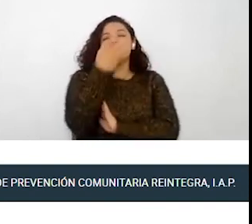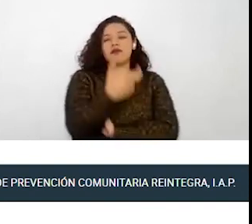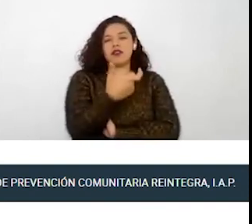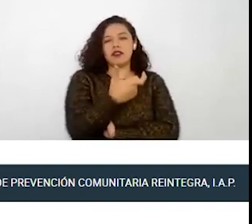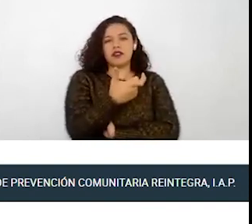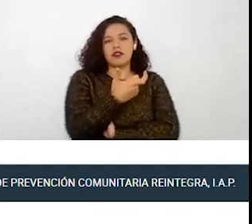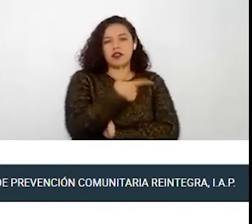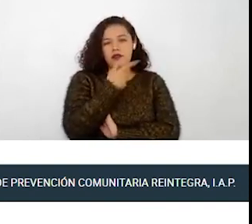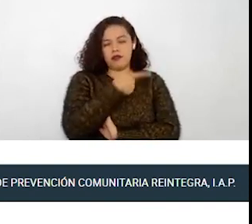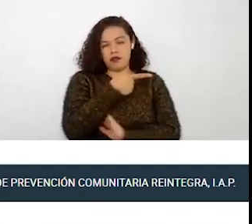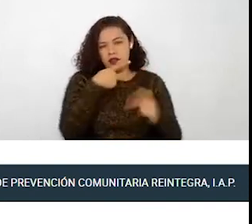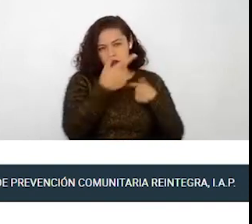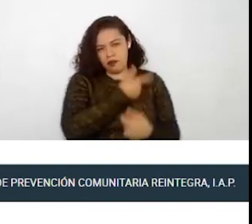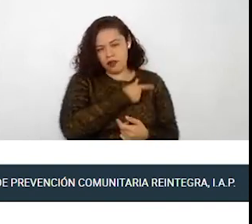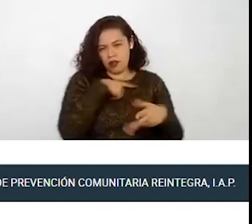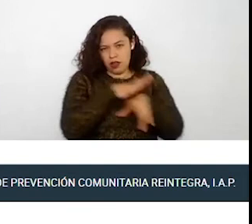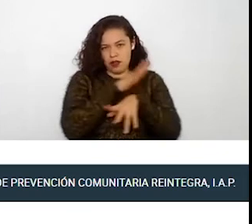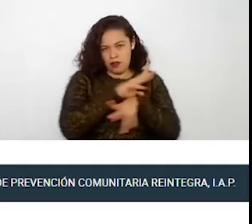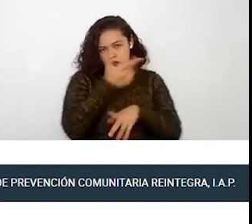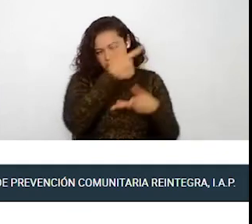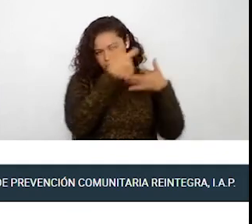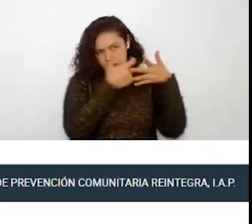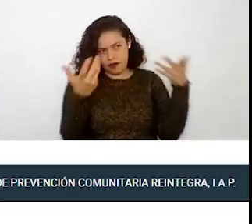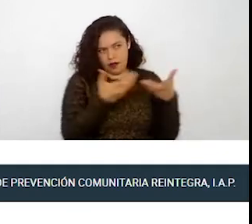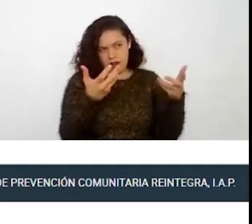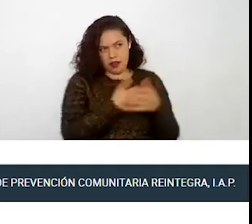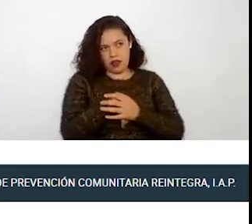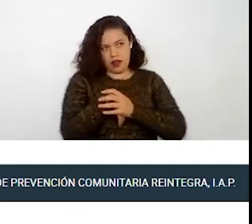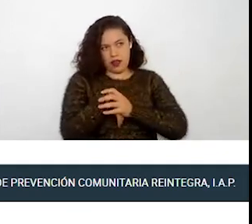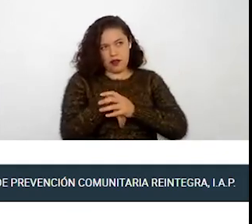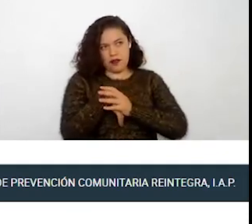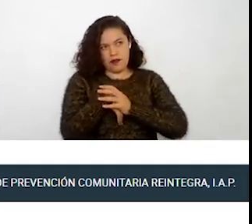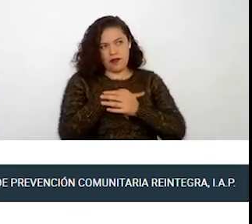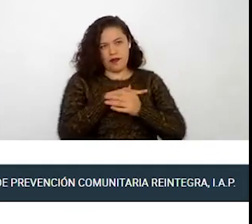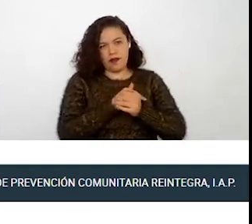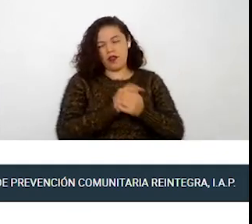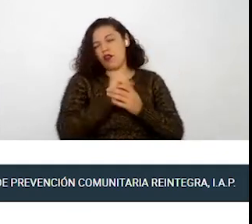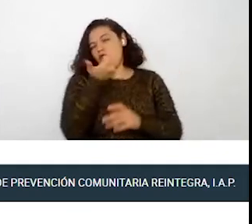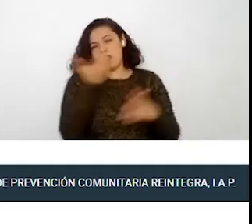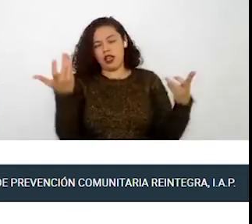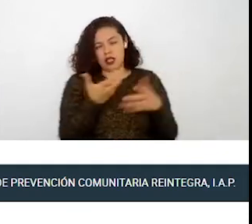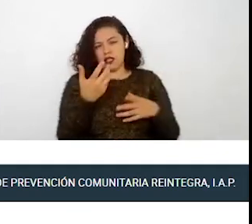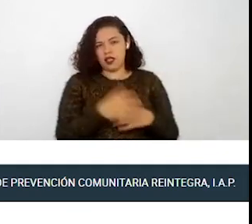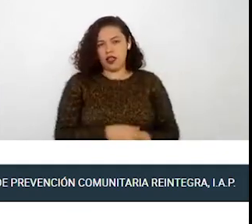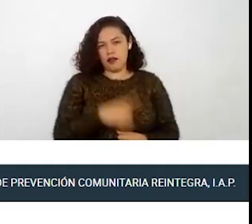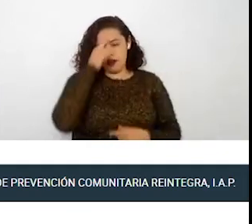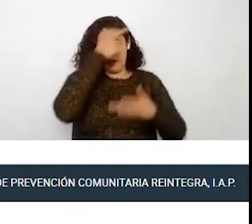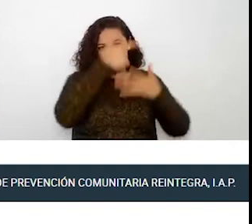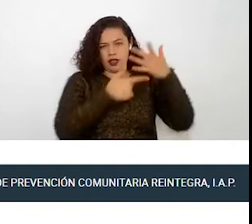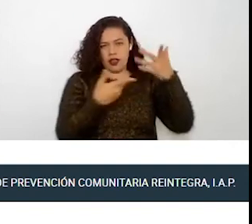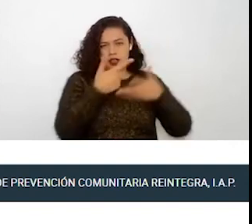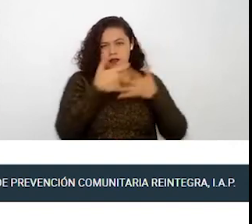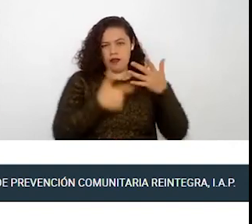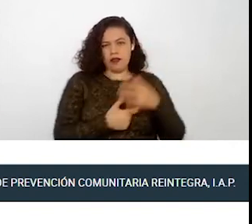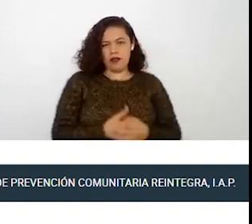sueldos voy a modificar porque voy a abrir otras cuentas voy a crear otra cuenta no sé si mi catálogo de cuentas que voy a hacer